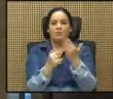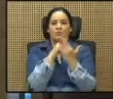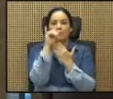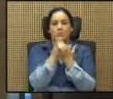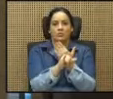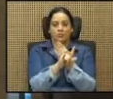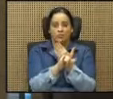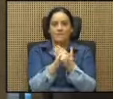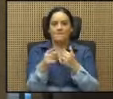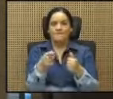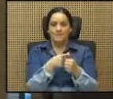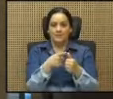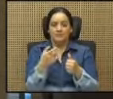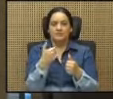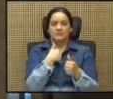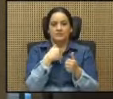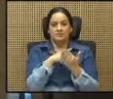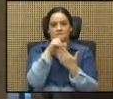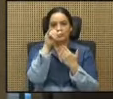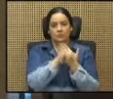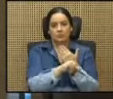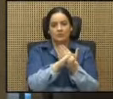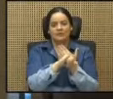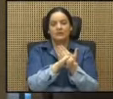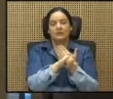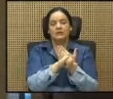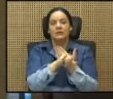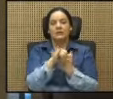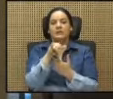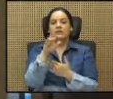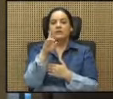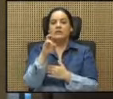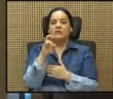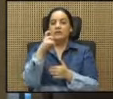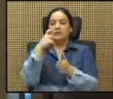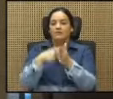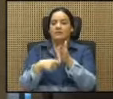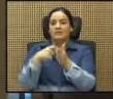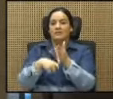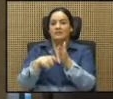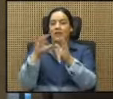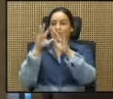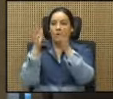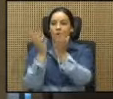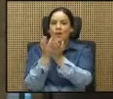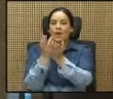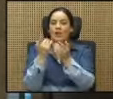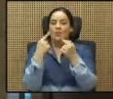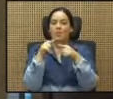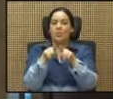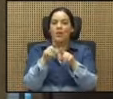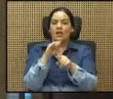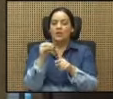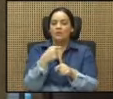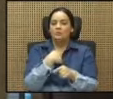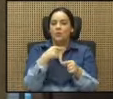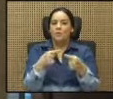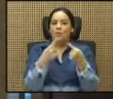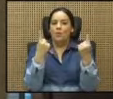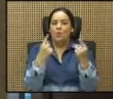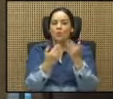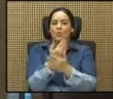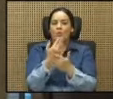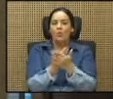proyectos. Tenemos el proyecto de renta global dual. Me opongo a nuevos impuestos y